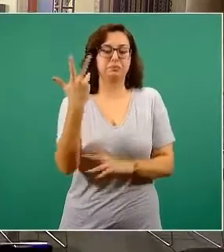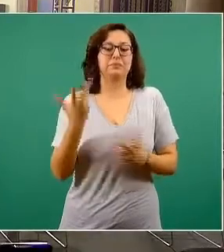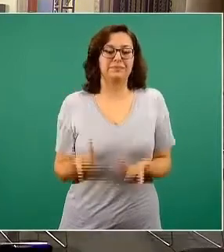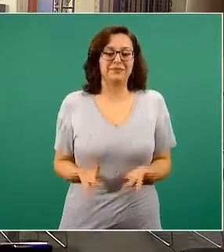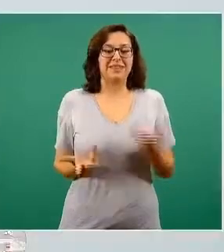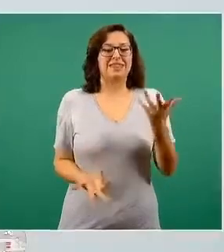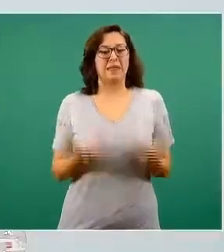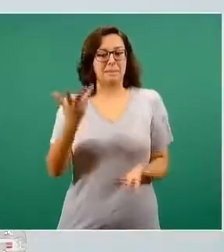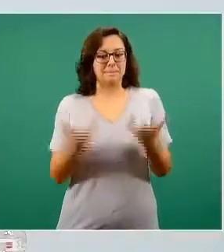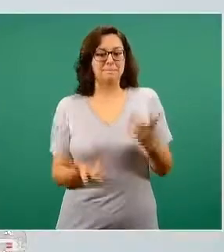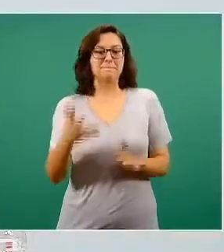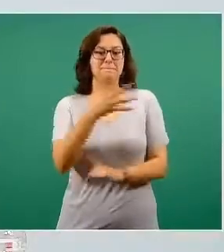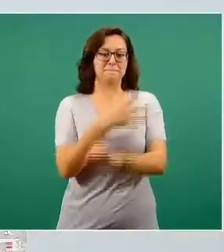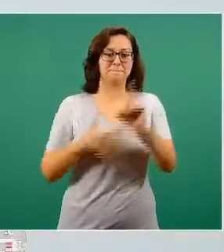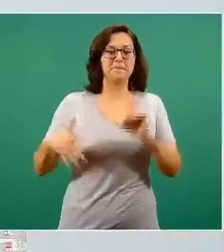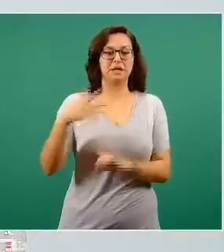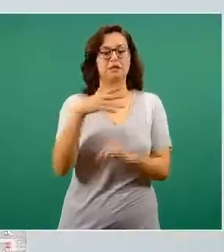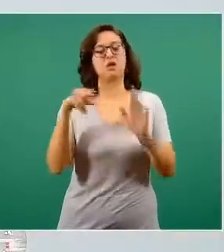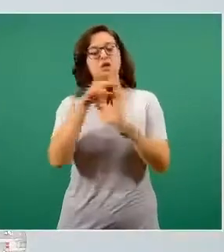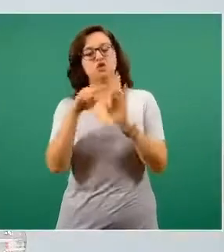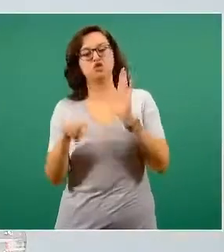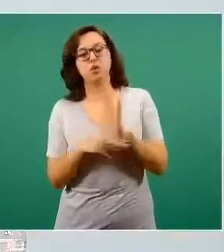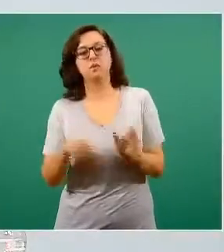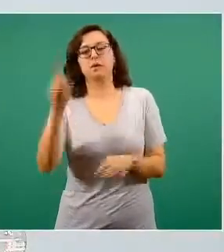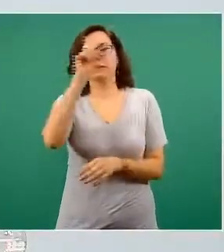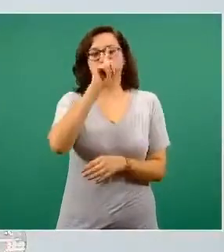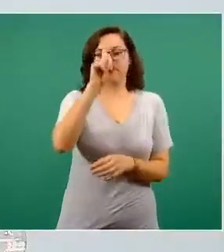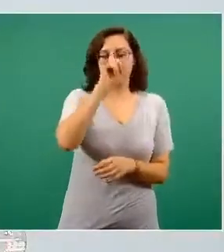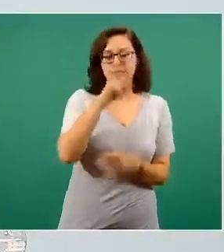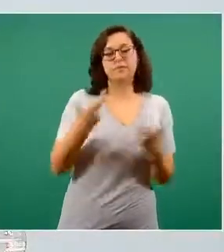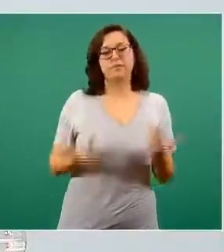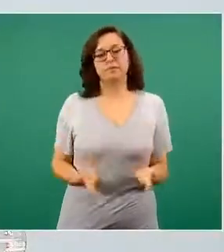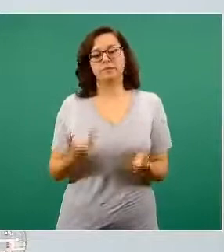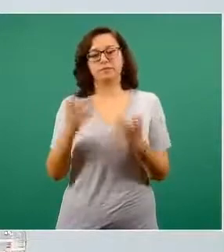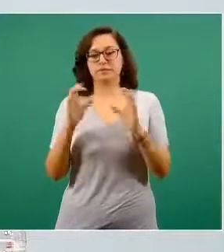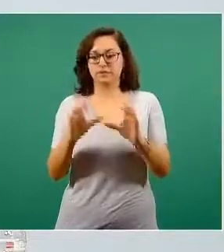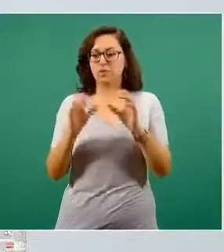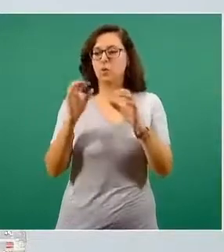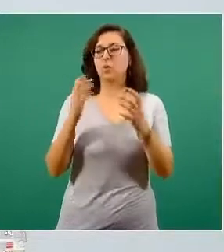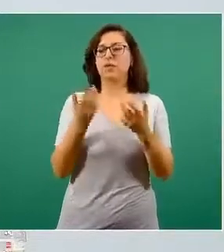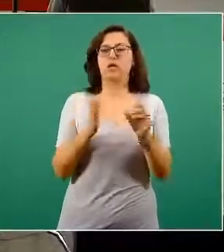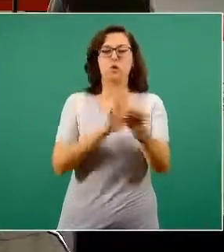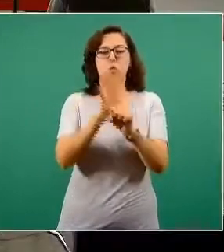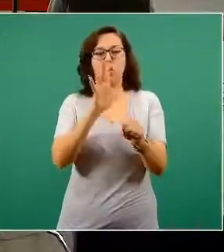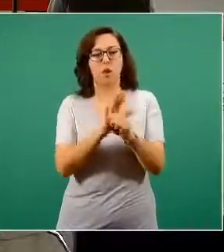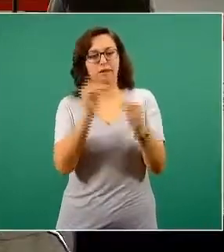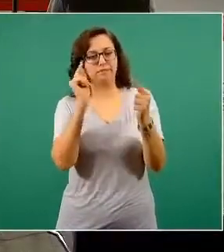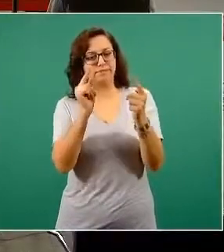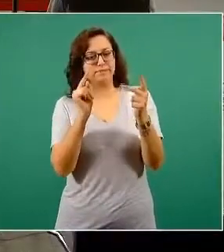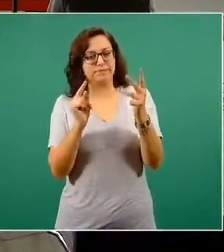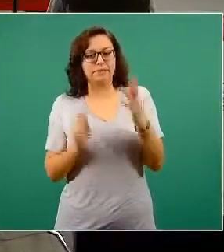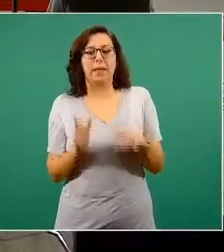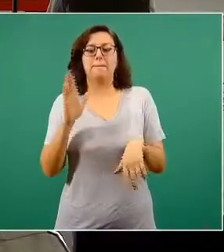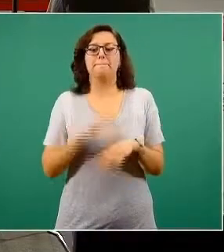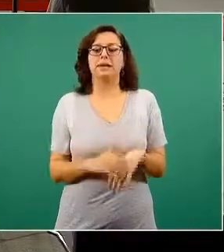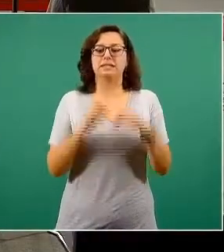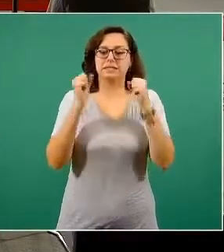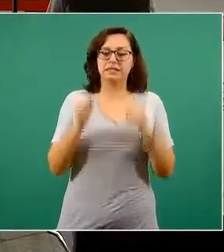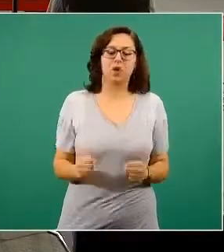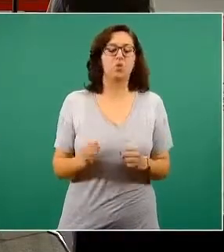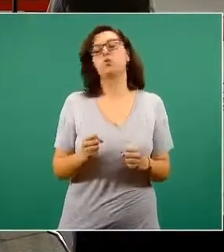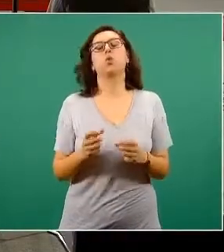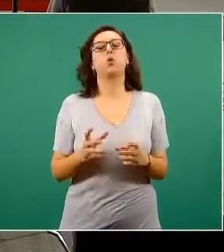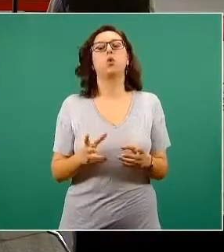normas y las recomendaciones ya se convierten en unas medidas preventivas en puntos muy específicos para asegurar que las vías